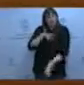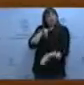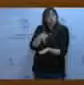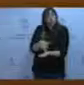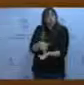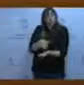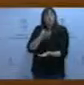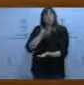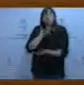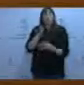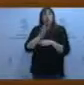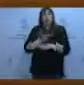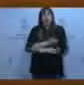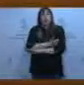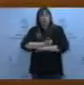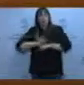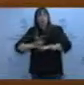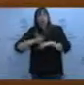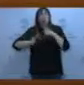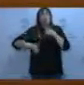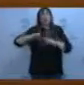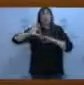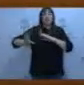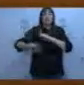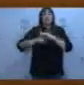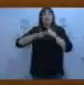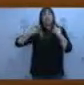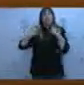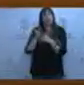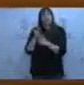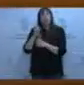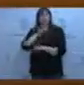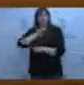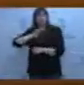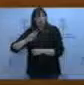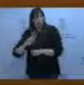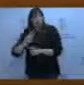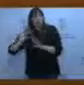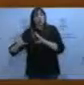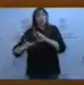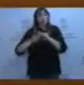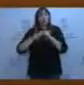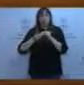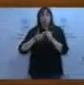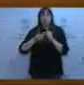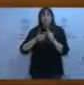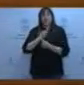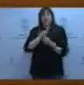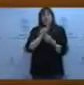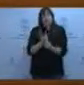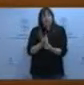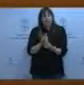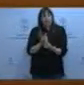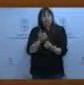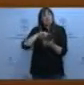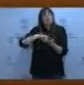Ciudadanos y que luego con las enmiendas del Grupo Parlamentario Izquierda Unida, yo creo que todas las que ustedes ponían de manifiesto se recogen en